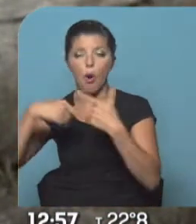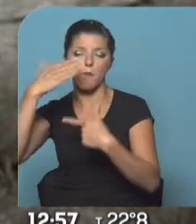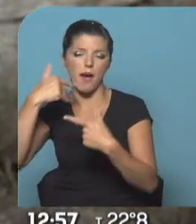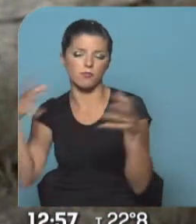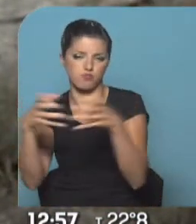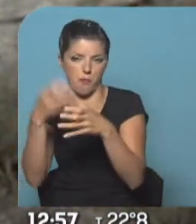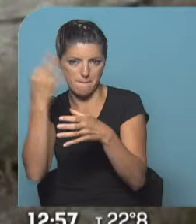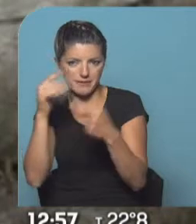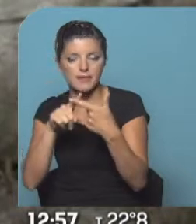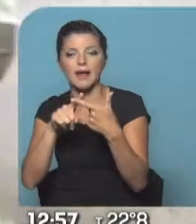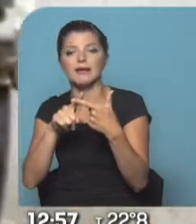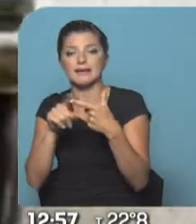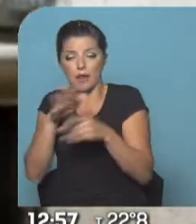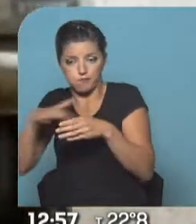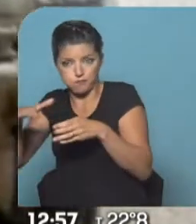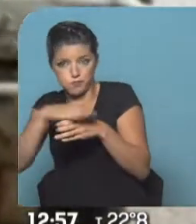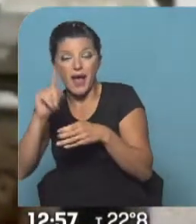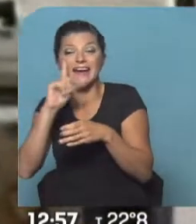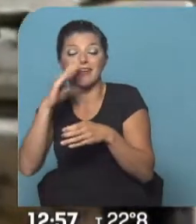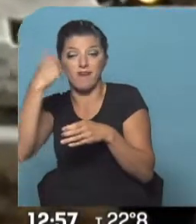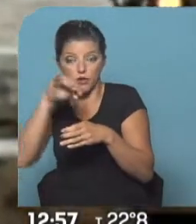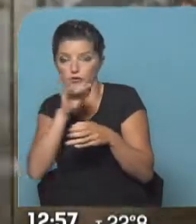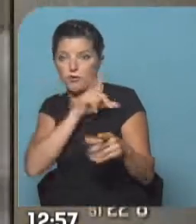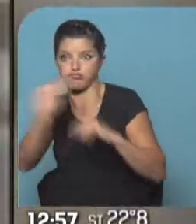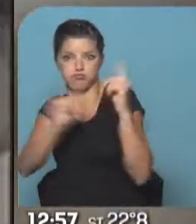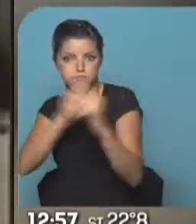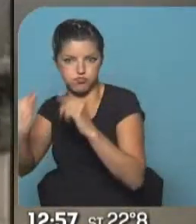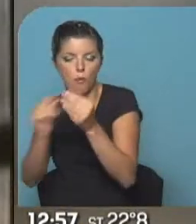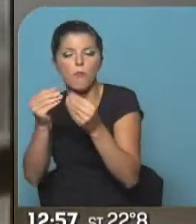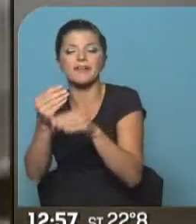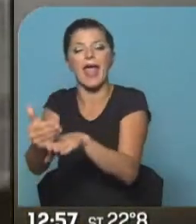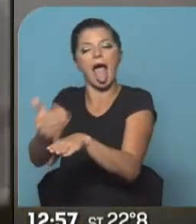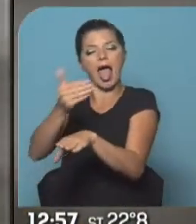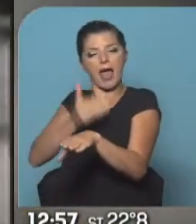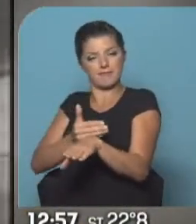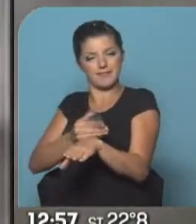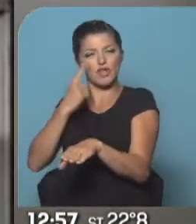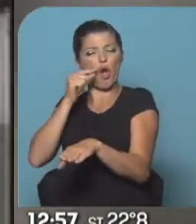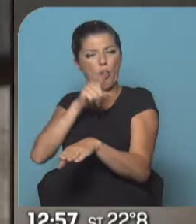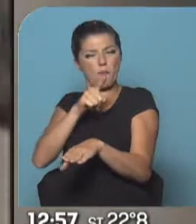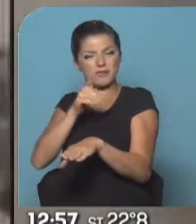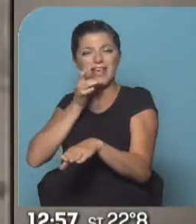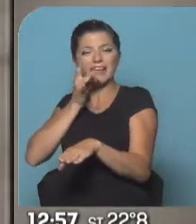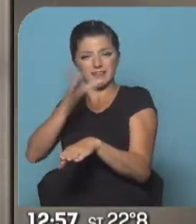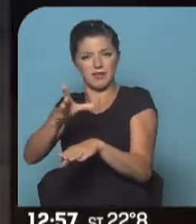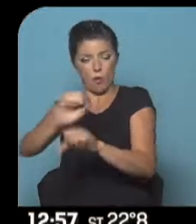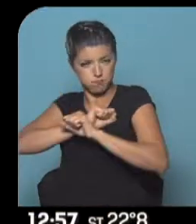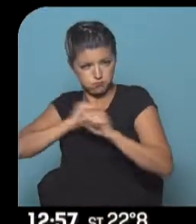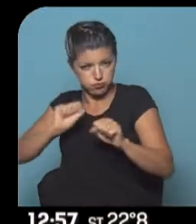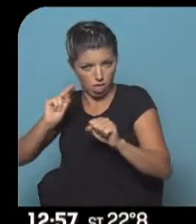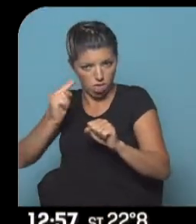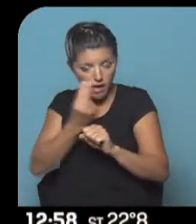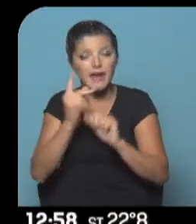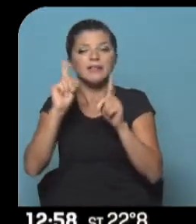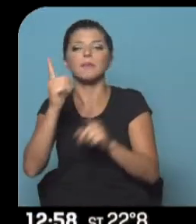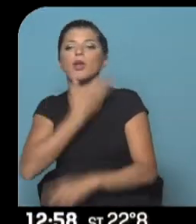sirios acantonados en el Líbano efectivamente ocurrió tras el asesinato de Hariri, junto con la caída del gobierno pro-sirio